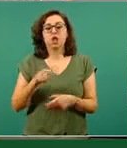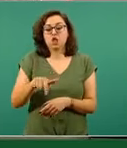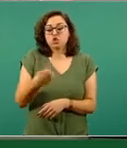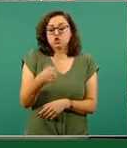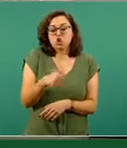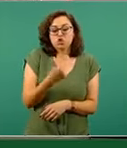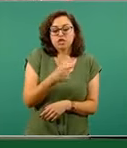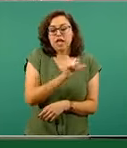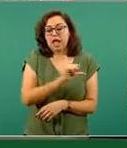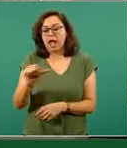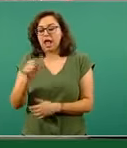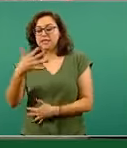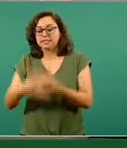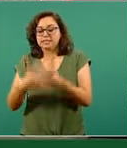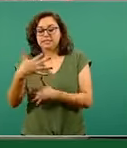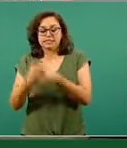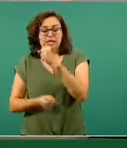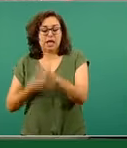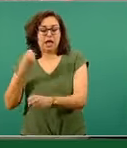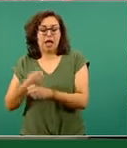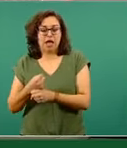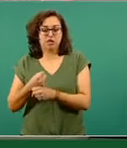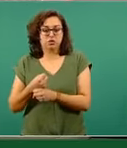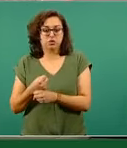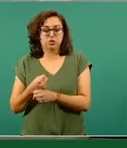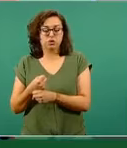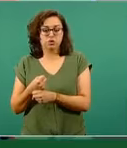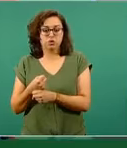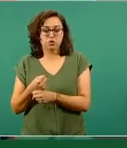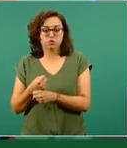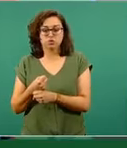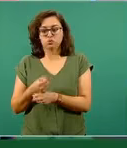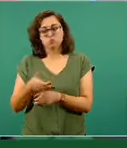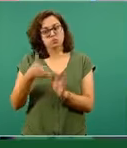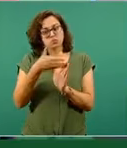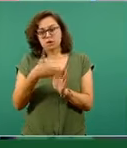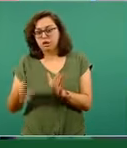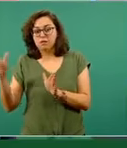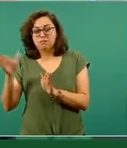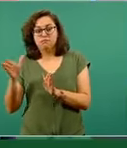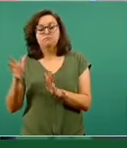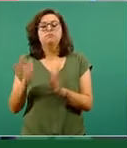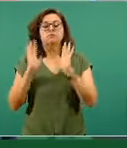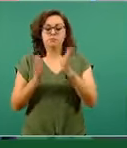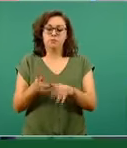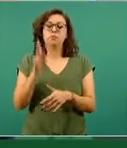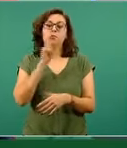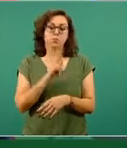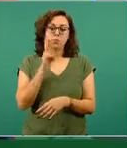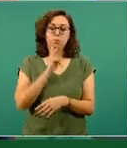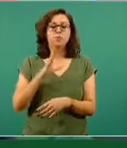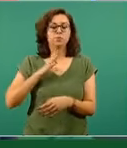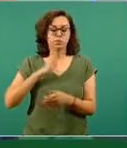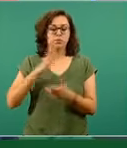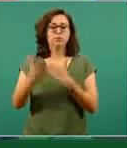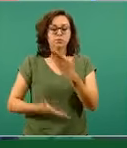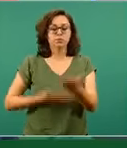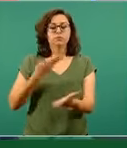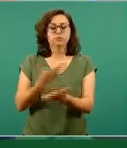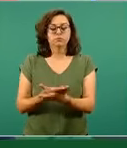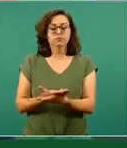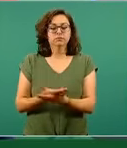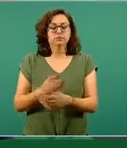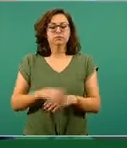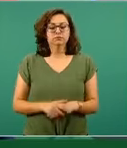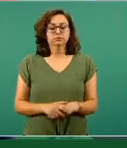12 a 15 y cubre ya de 12 a el resto. Hace algunas semanas, aproximadamente un mes,